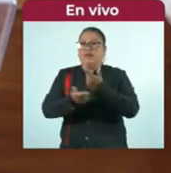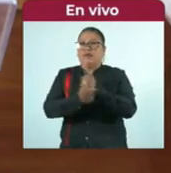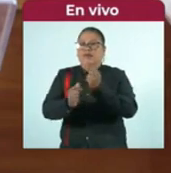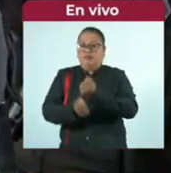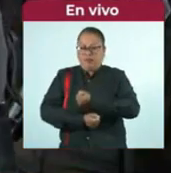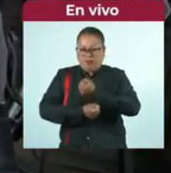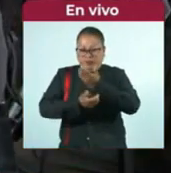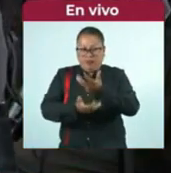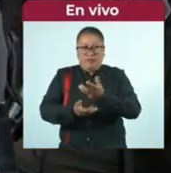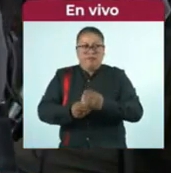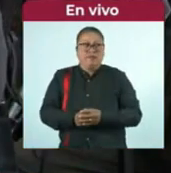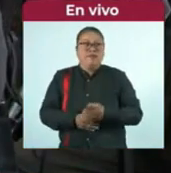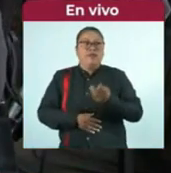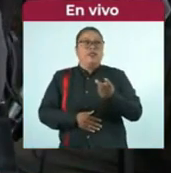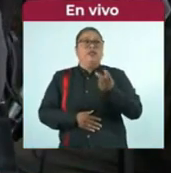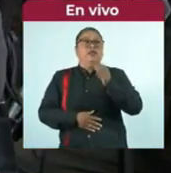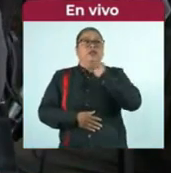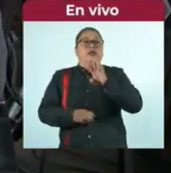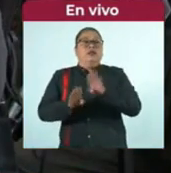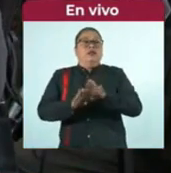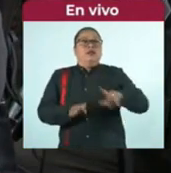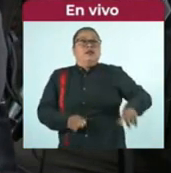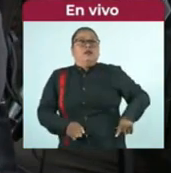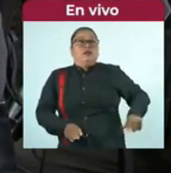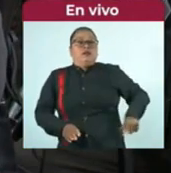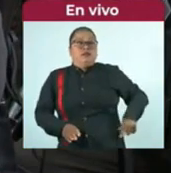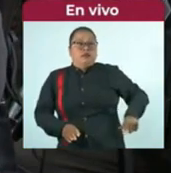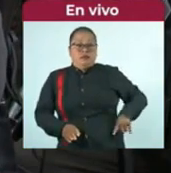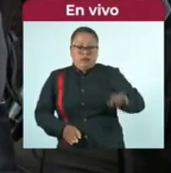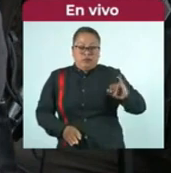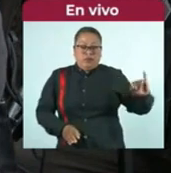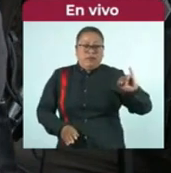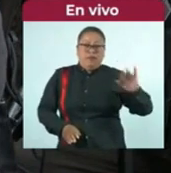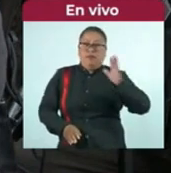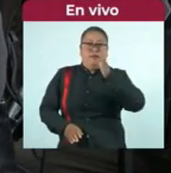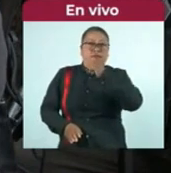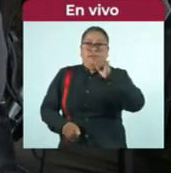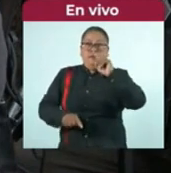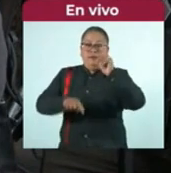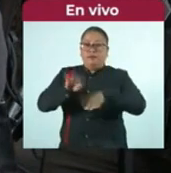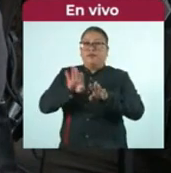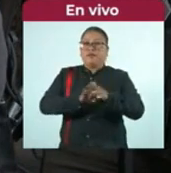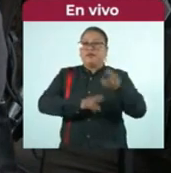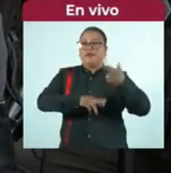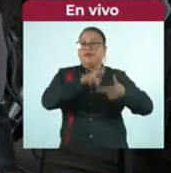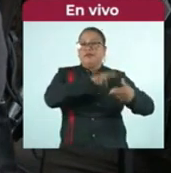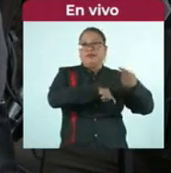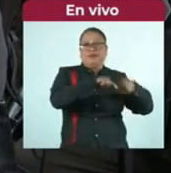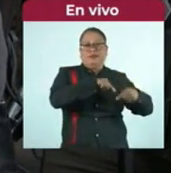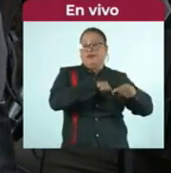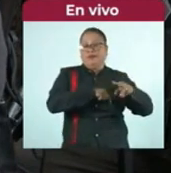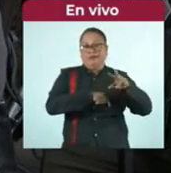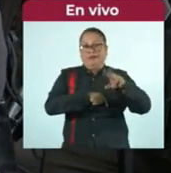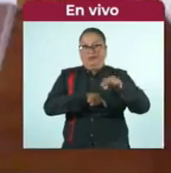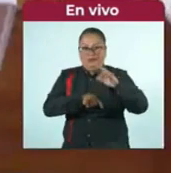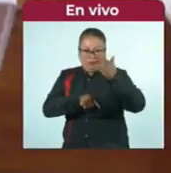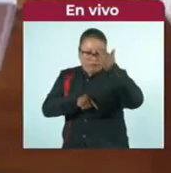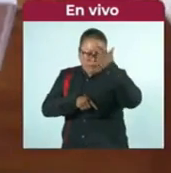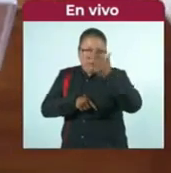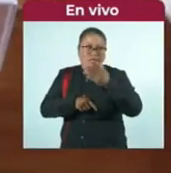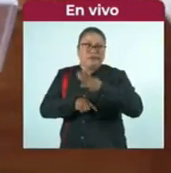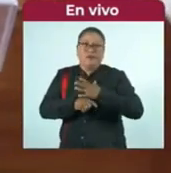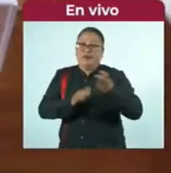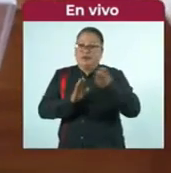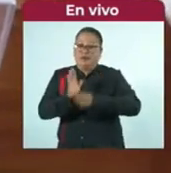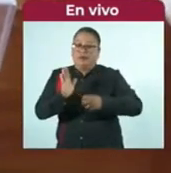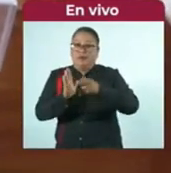expresión. Sobre todo un gobierno de izquierda no podría retroceder. Hay que recordar que esa fue una de las grandes